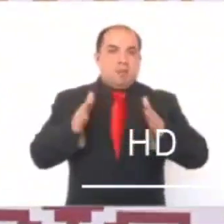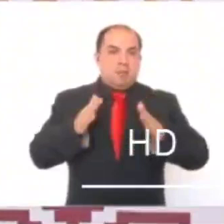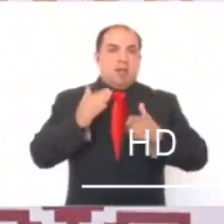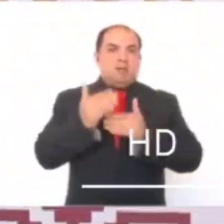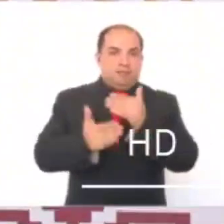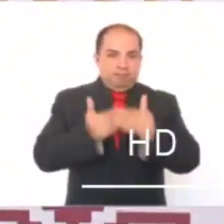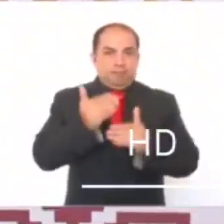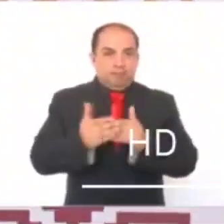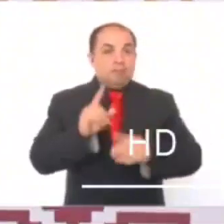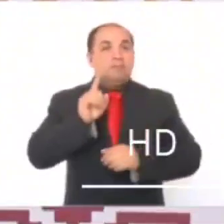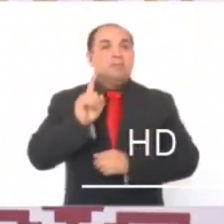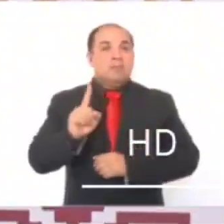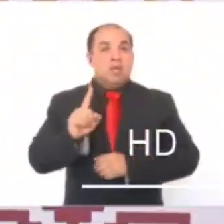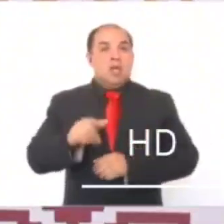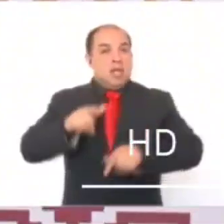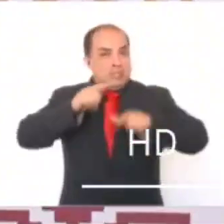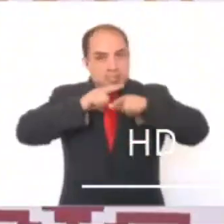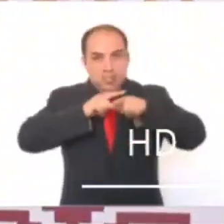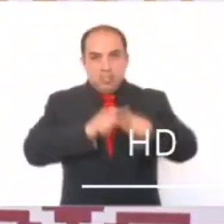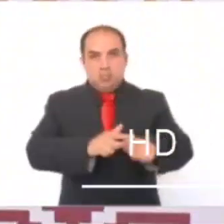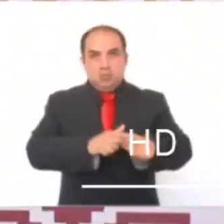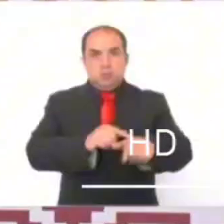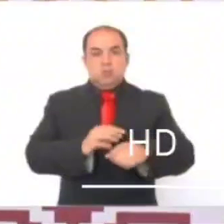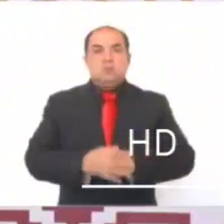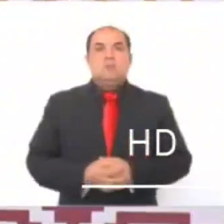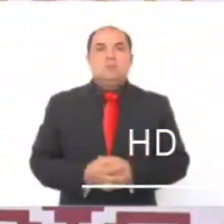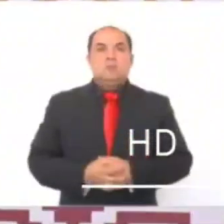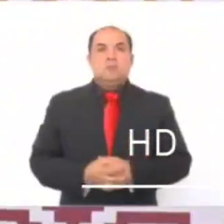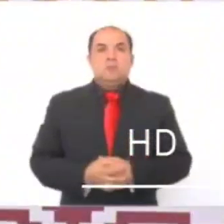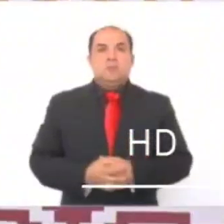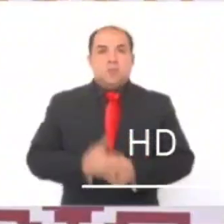abiertos. Sin embargo, continuamos